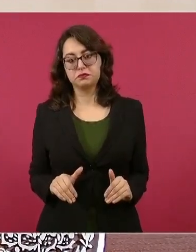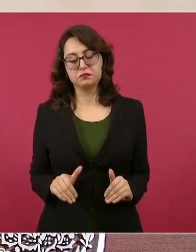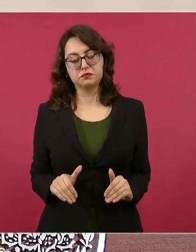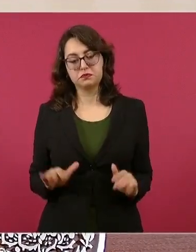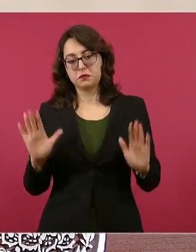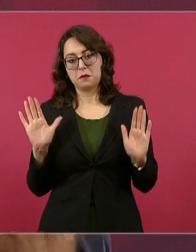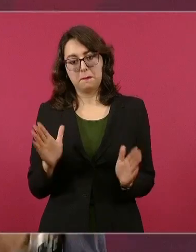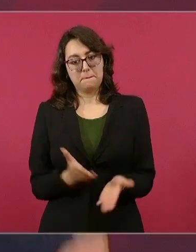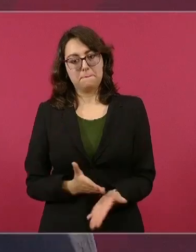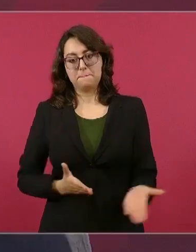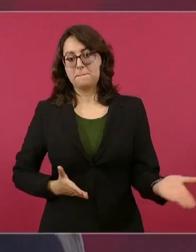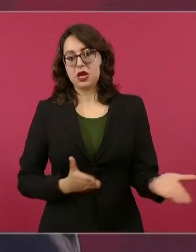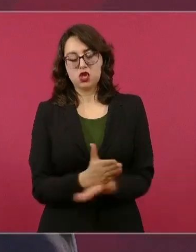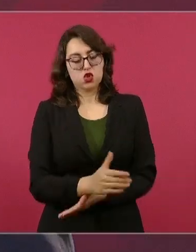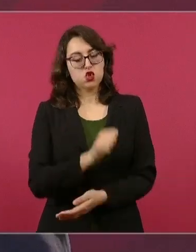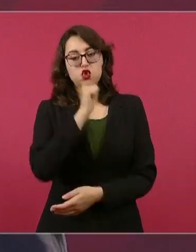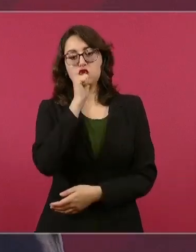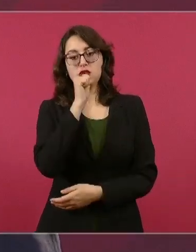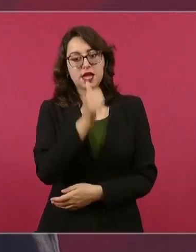no actuó